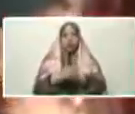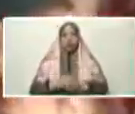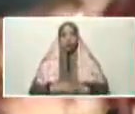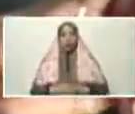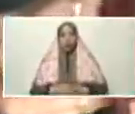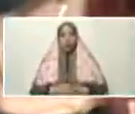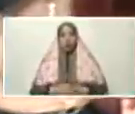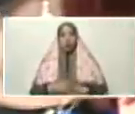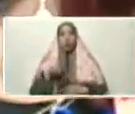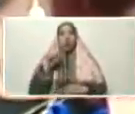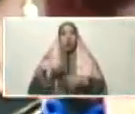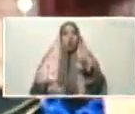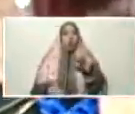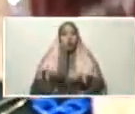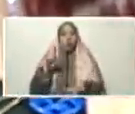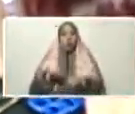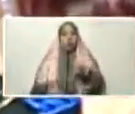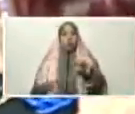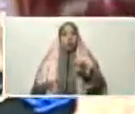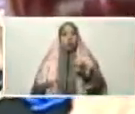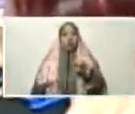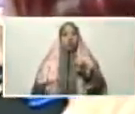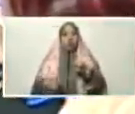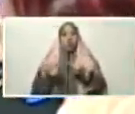material físico